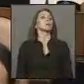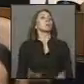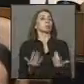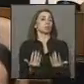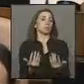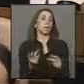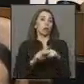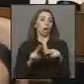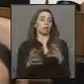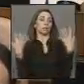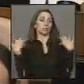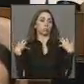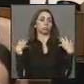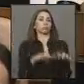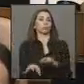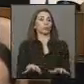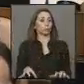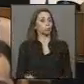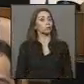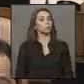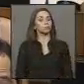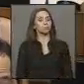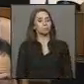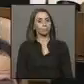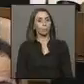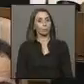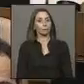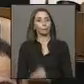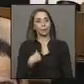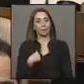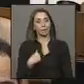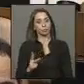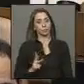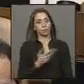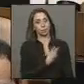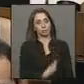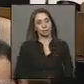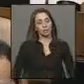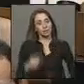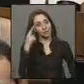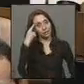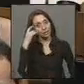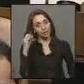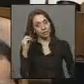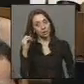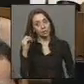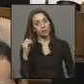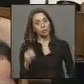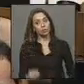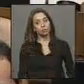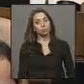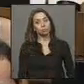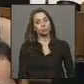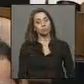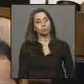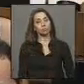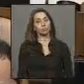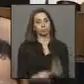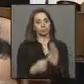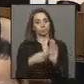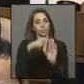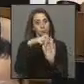cartas en el asunto. Yo creo, señor presidente, sin embargo, que este